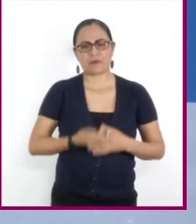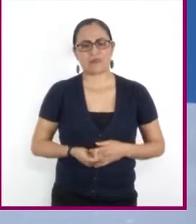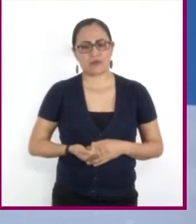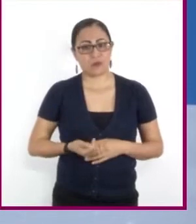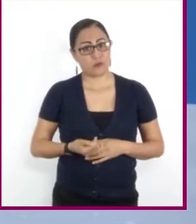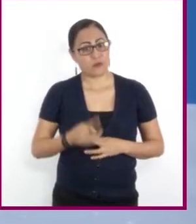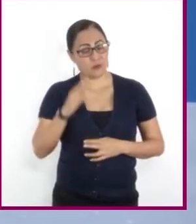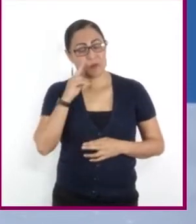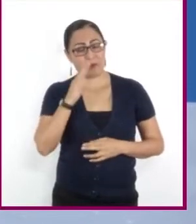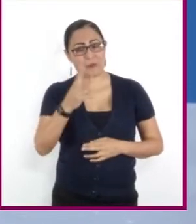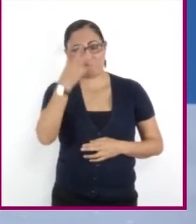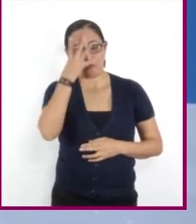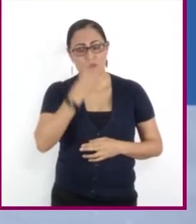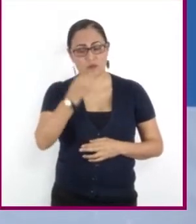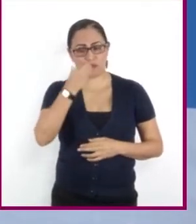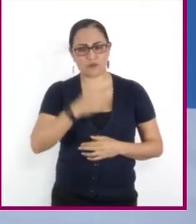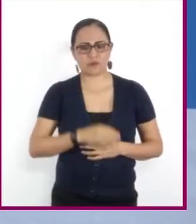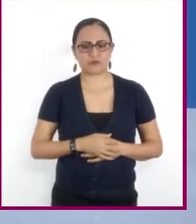bastante bonito.